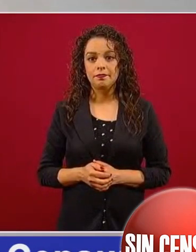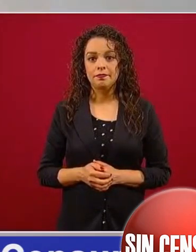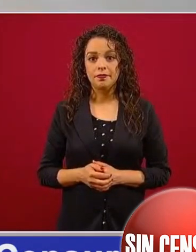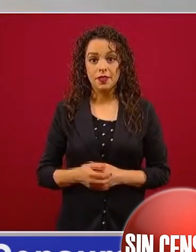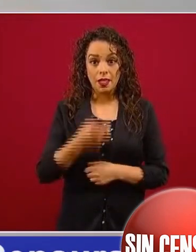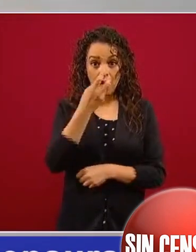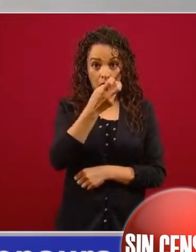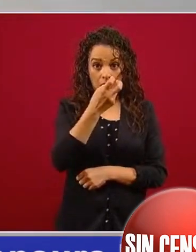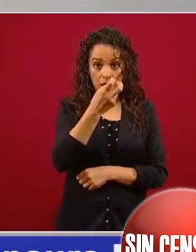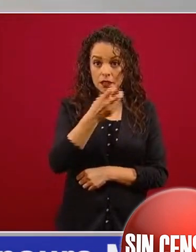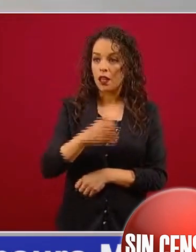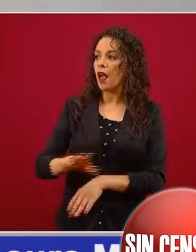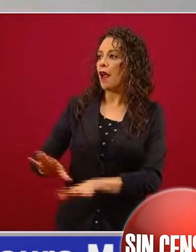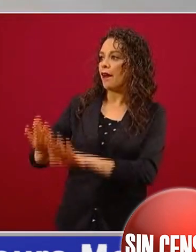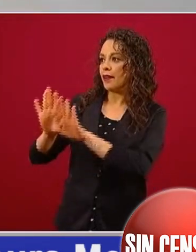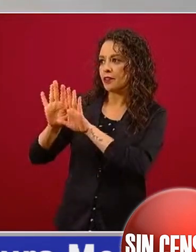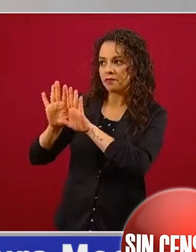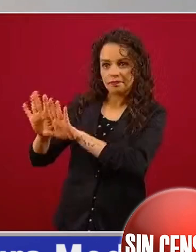todo el aparato